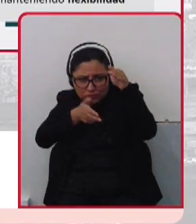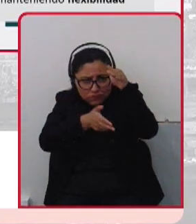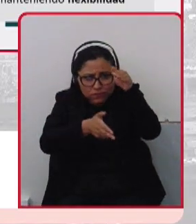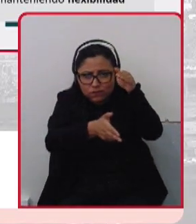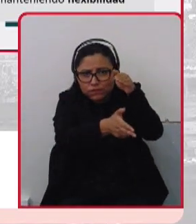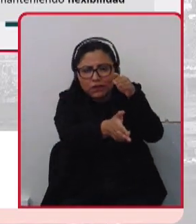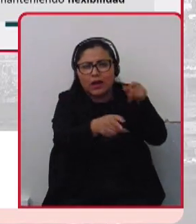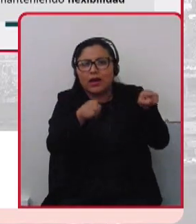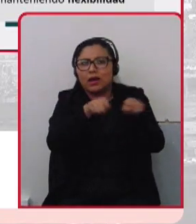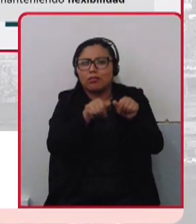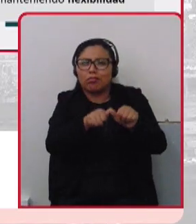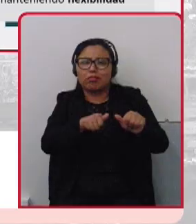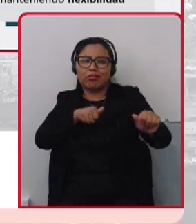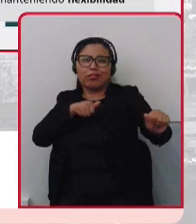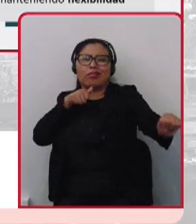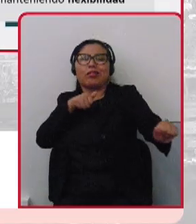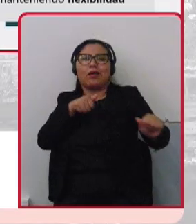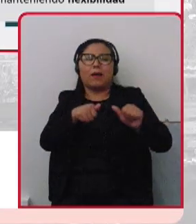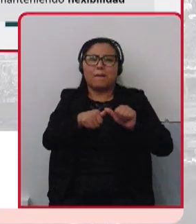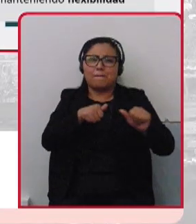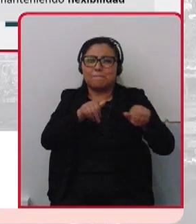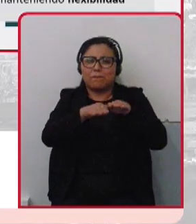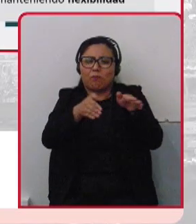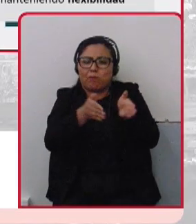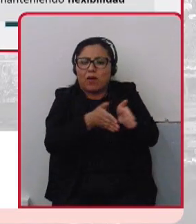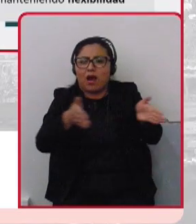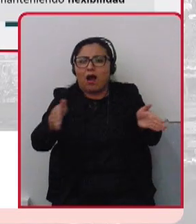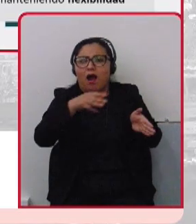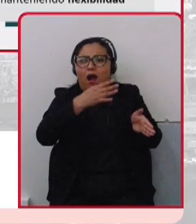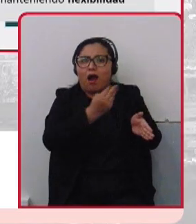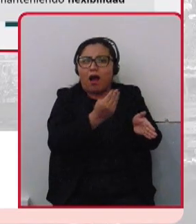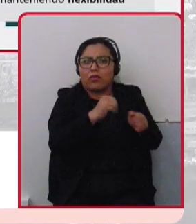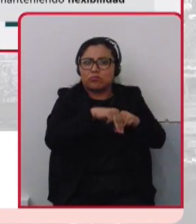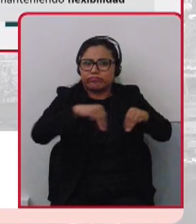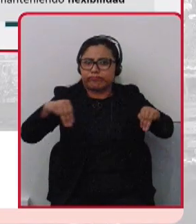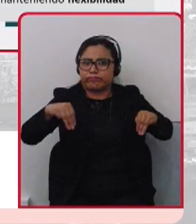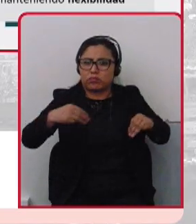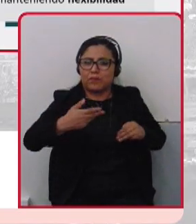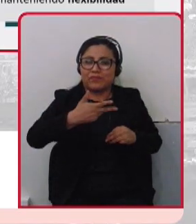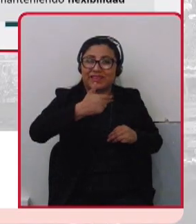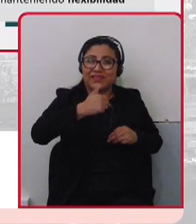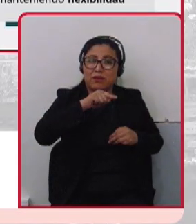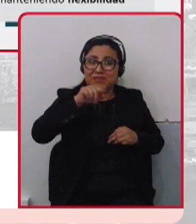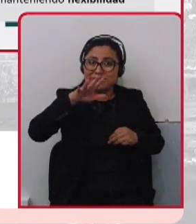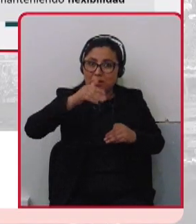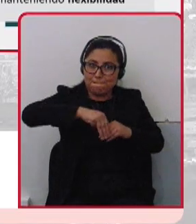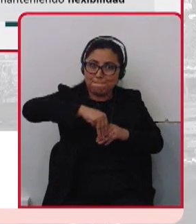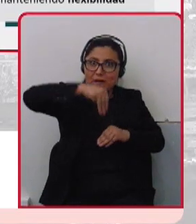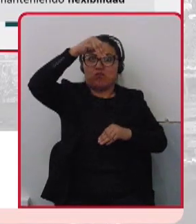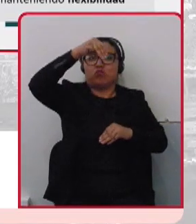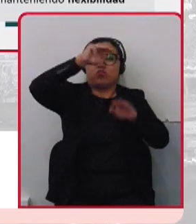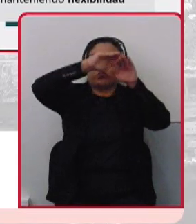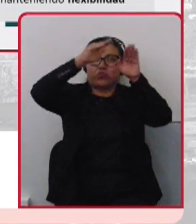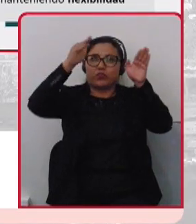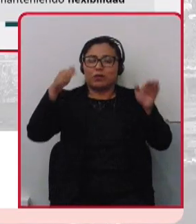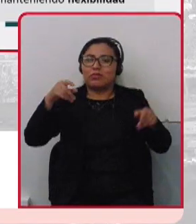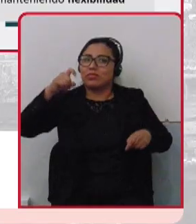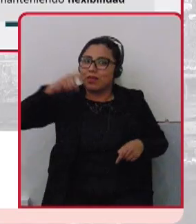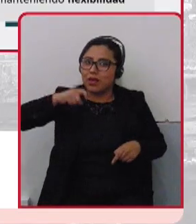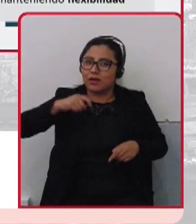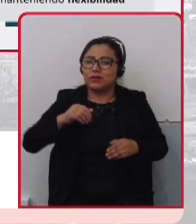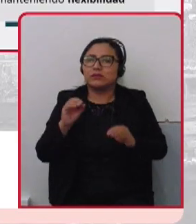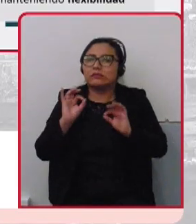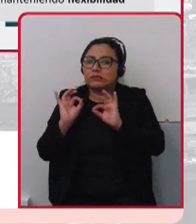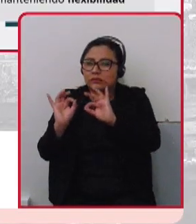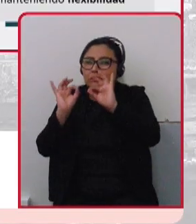sido dimensionados con anchos de 14 y alturas de 13.5 metros de altura, por ende requieren siempre una